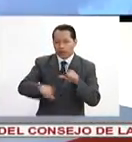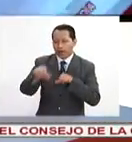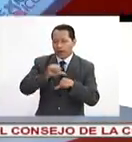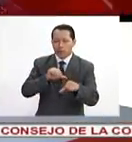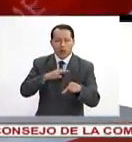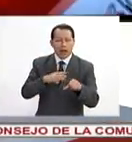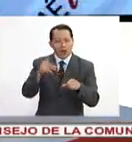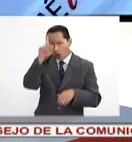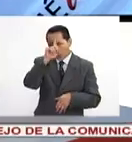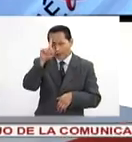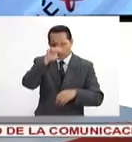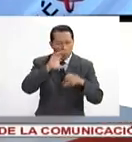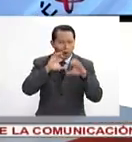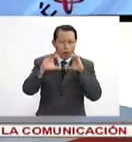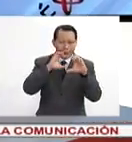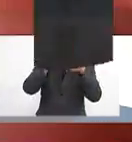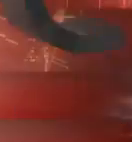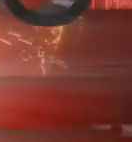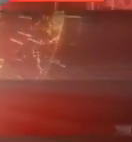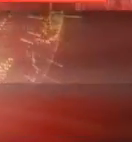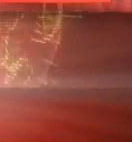en el Consejo de la Comunicación.